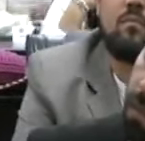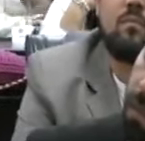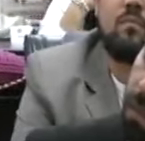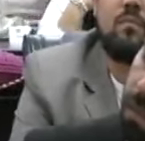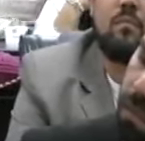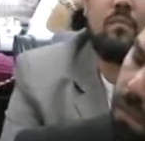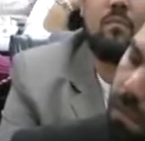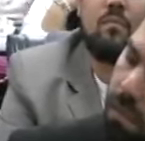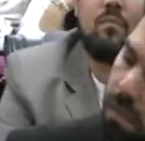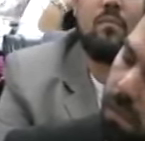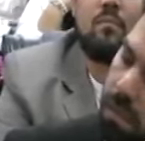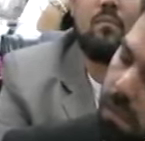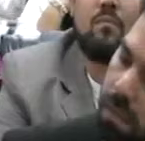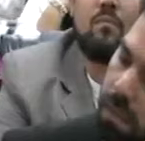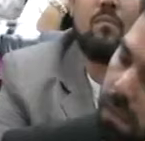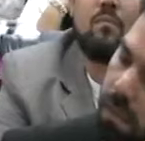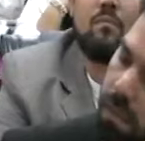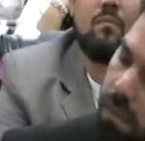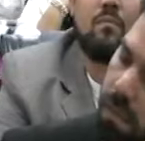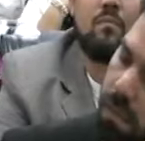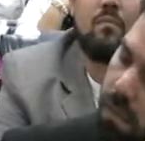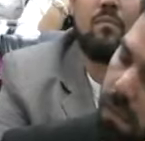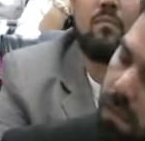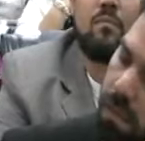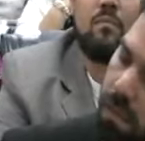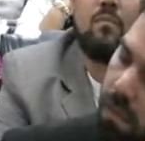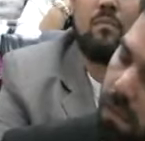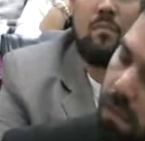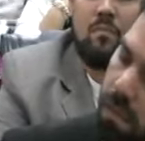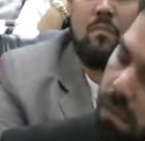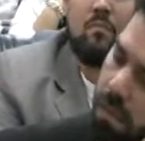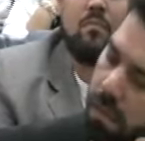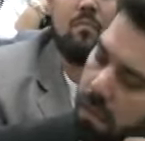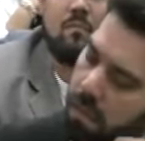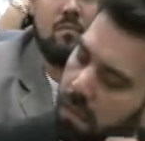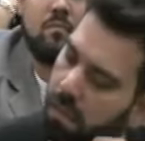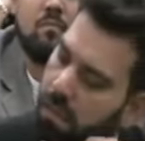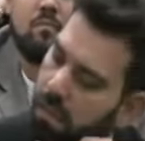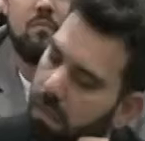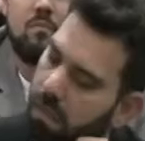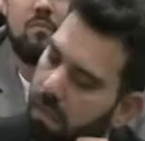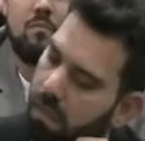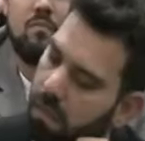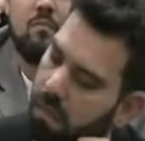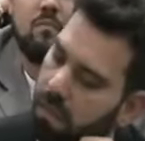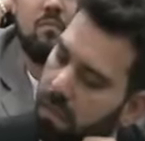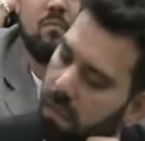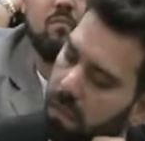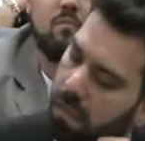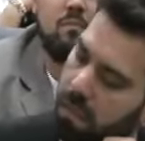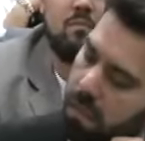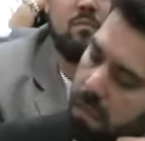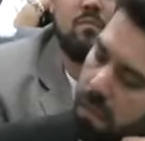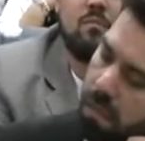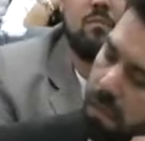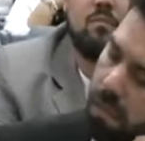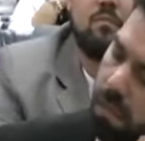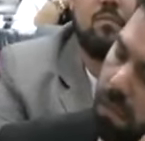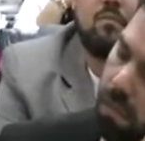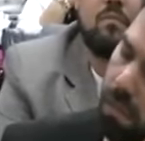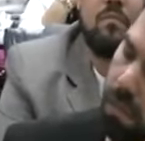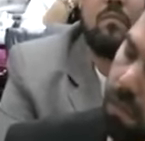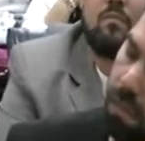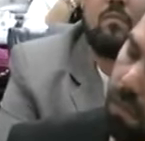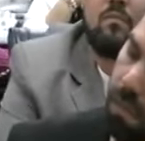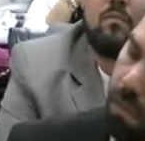políticas en aras precisamente de la inclusión y de la justicia social. Solo así vamos a poder lograr